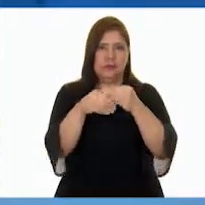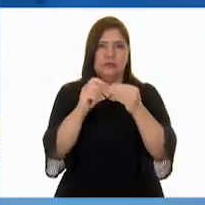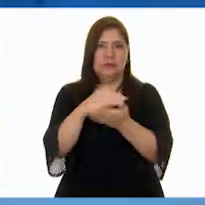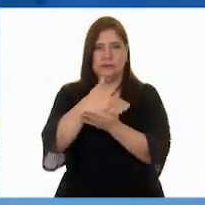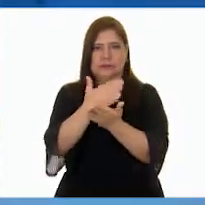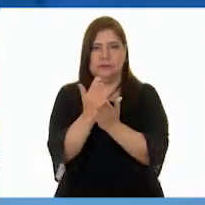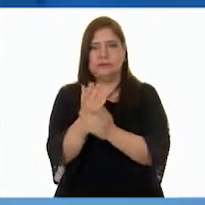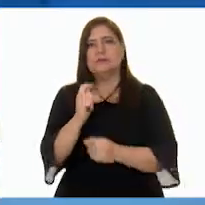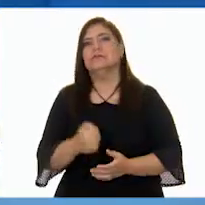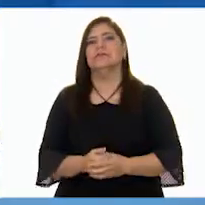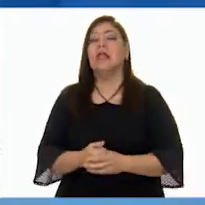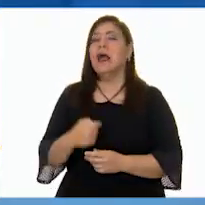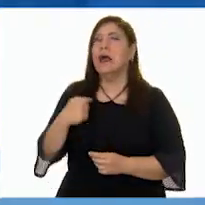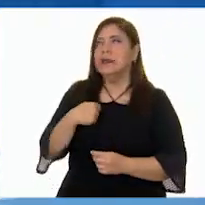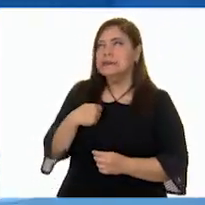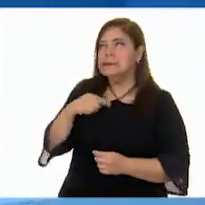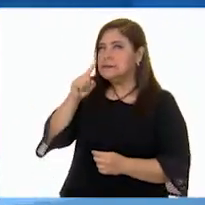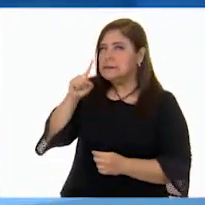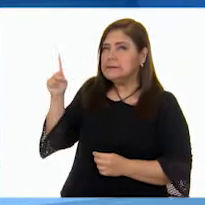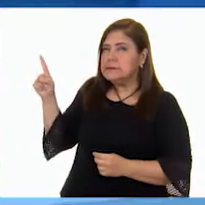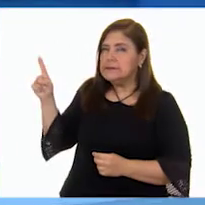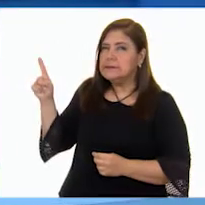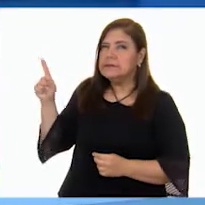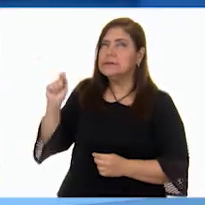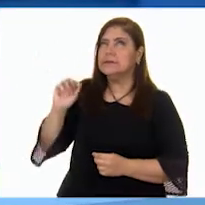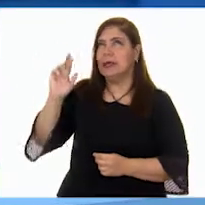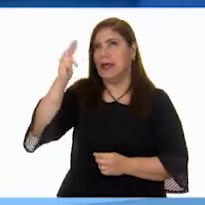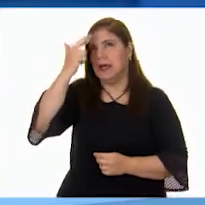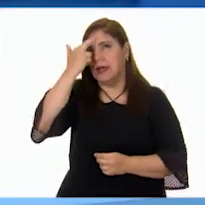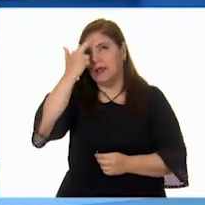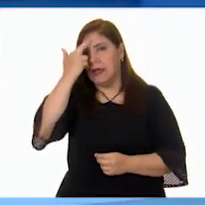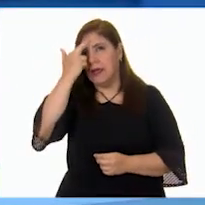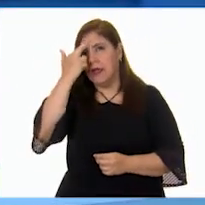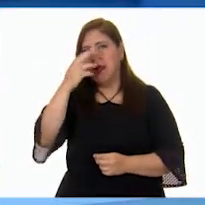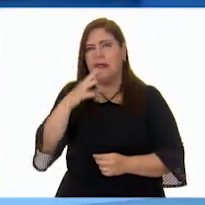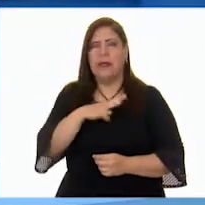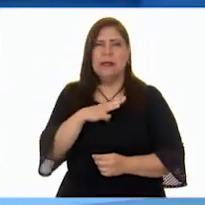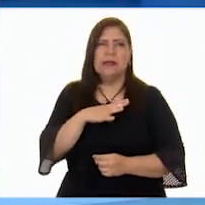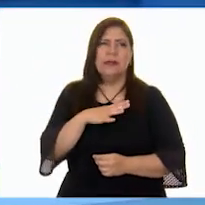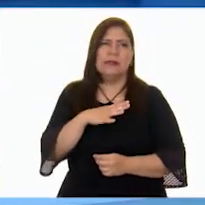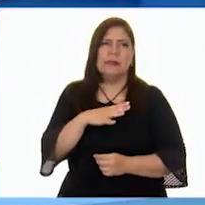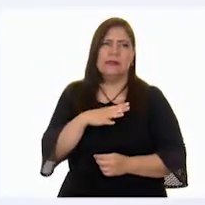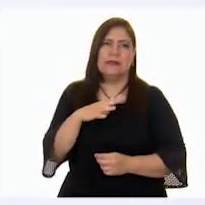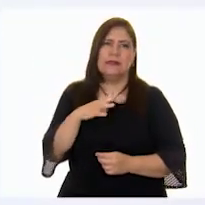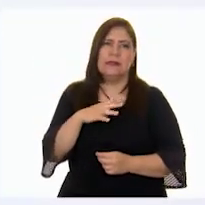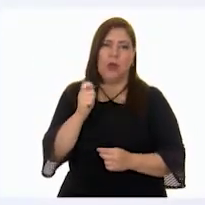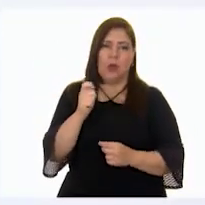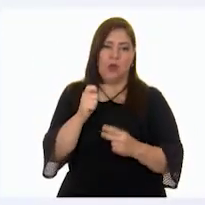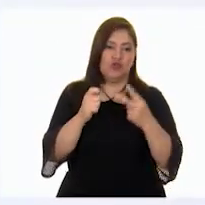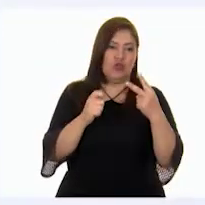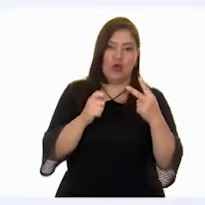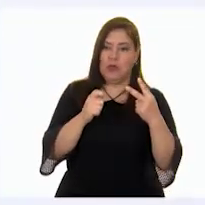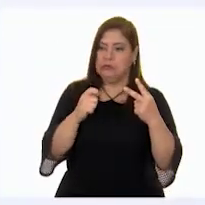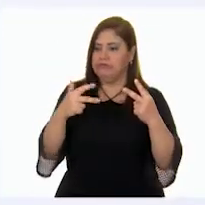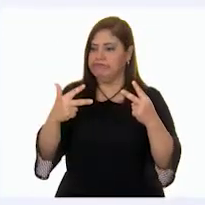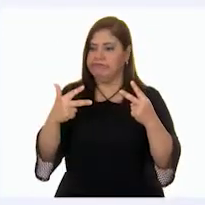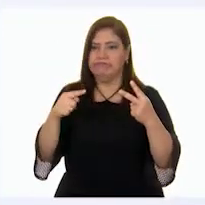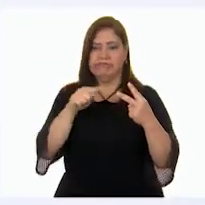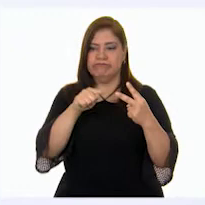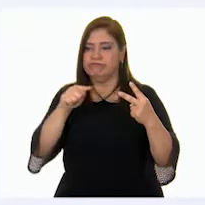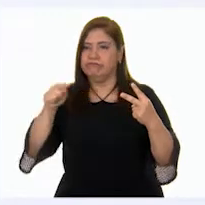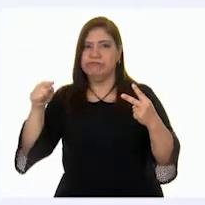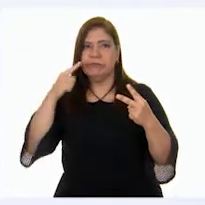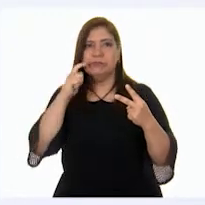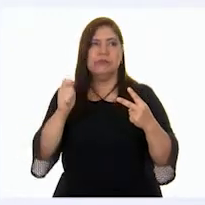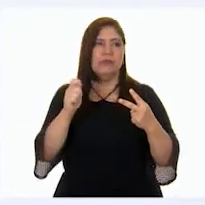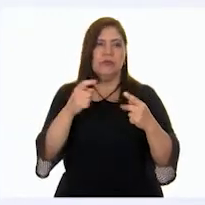acuerdo que para poder resolver este tipo de fracciones en las que teníamos pues fracciones con diferentes denominadores,